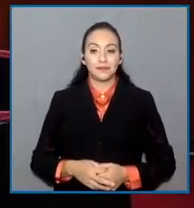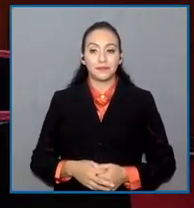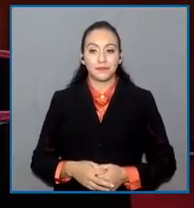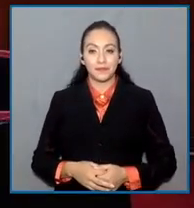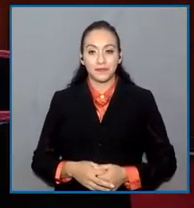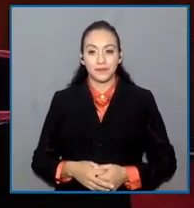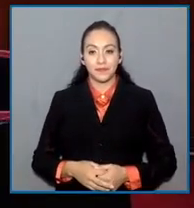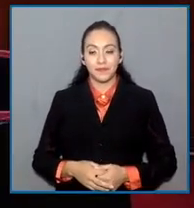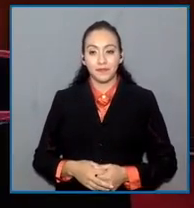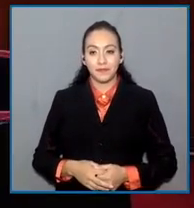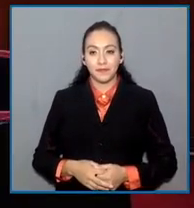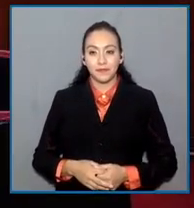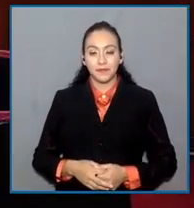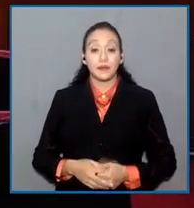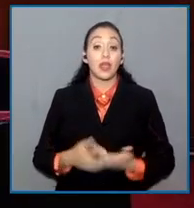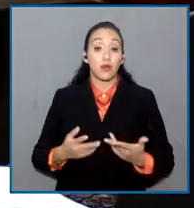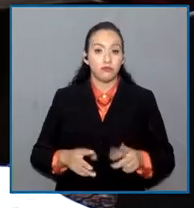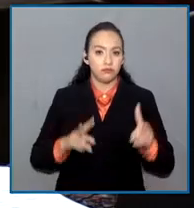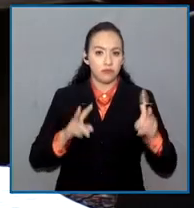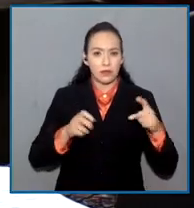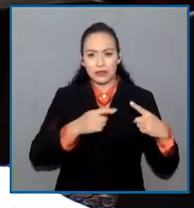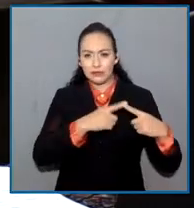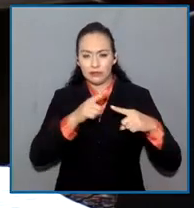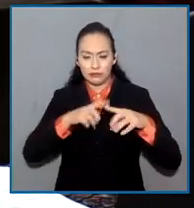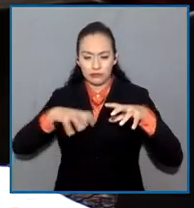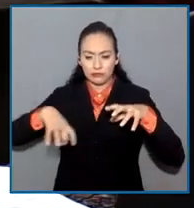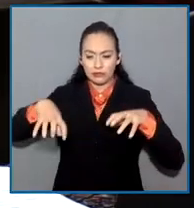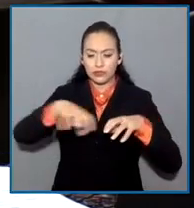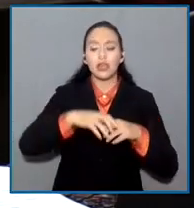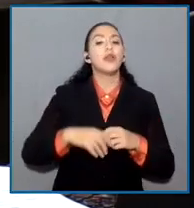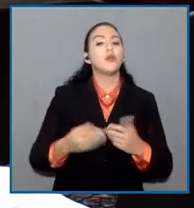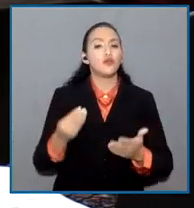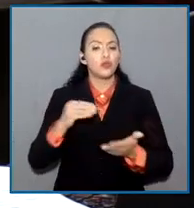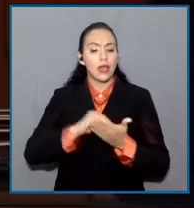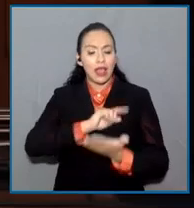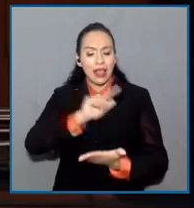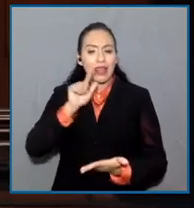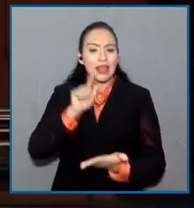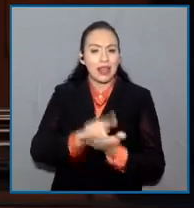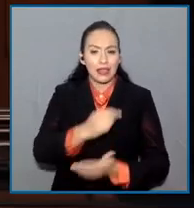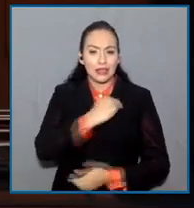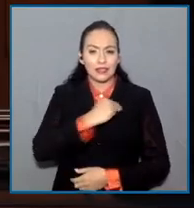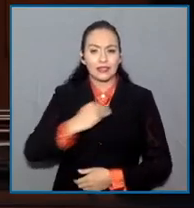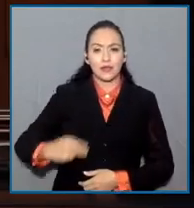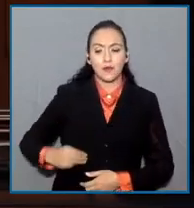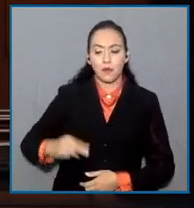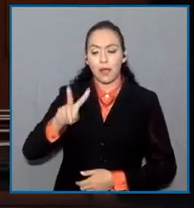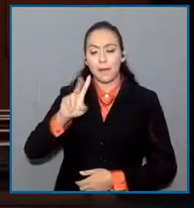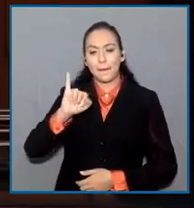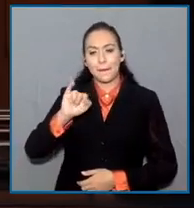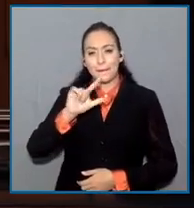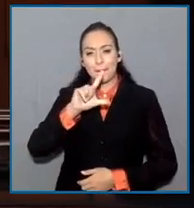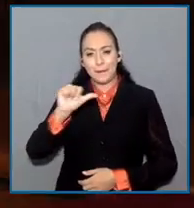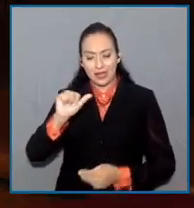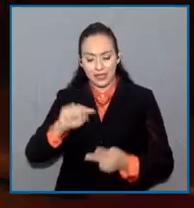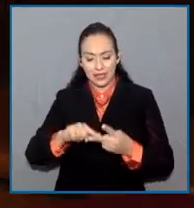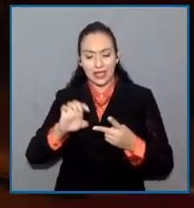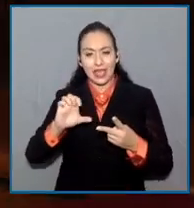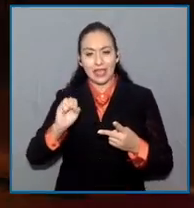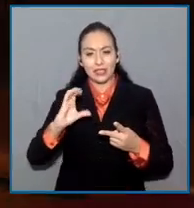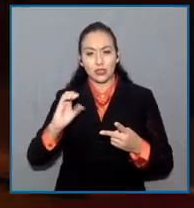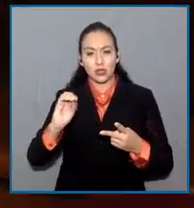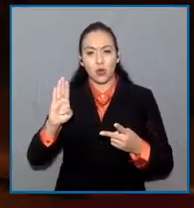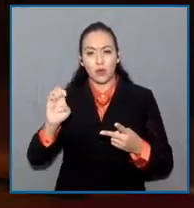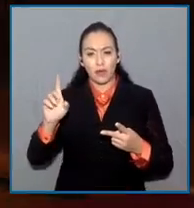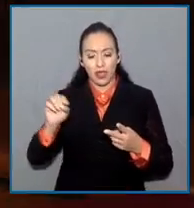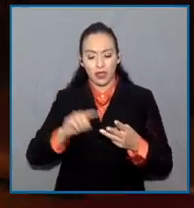En temas jurisdiccionales, el Pleno invalidó disposiciones de leyes de ingresos de los municipios de Villa Unión, Guerrero, Escobedo y Monclova, todos de Coahuila,